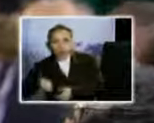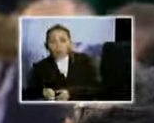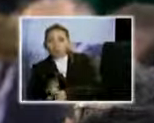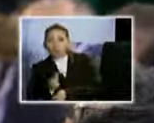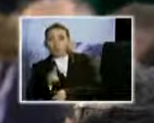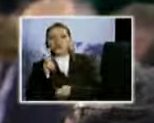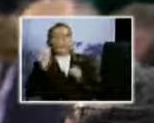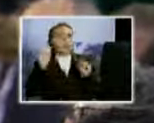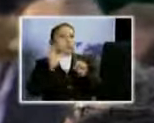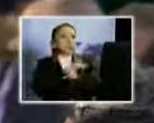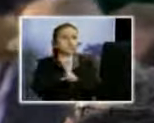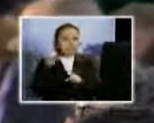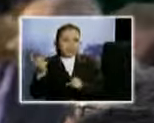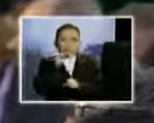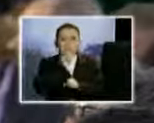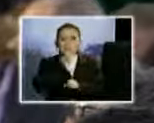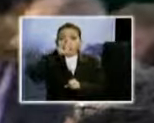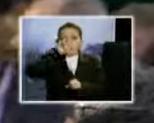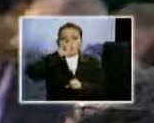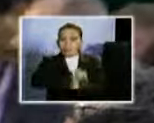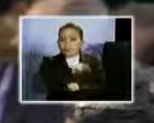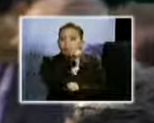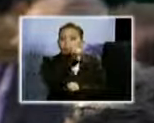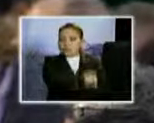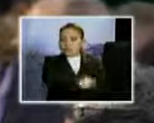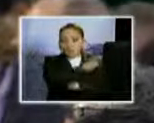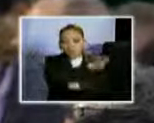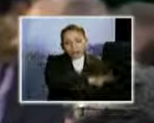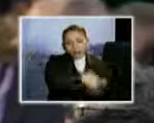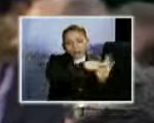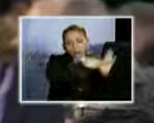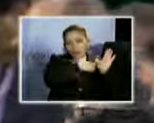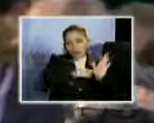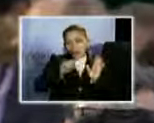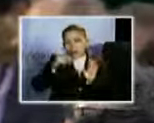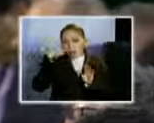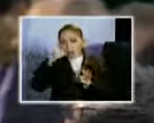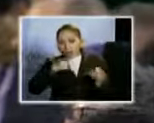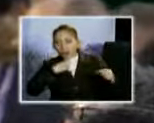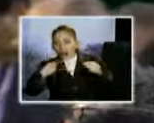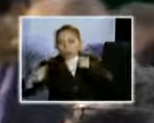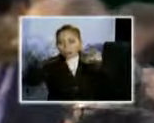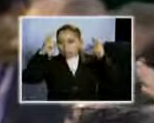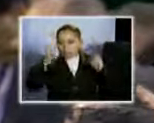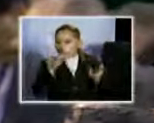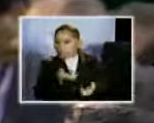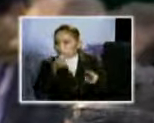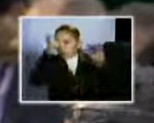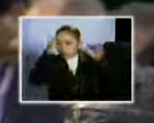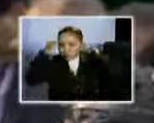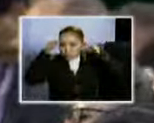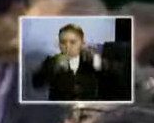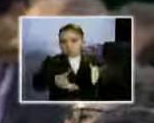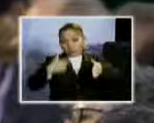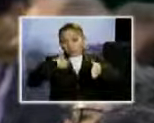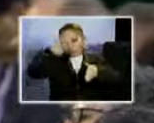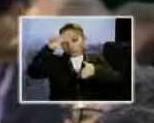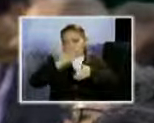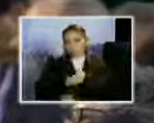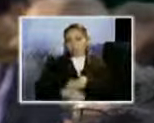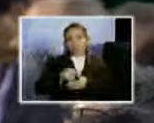Unidas? ¿O por qué también ha fallado el marco de las Naciones Unidas para discutir este tipo de temas? Entiendo que de alguna manera